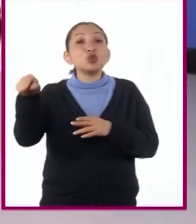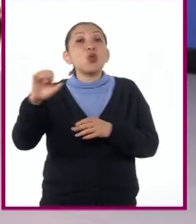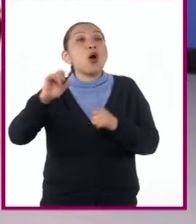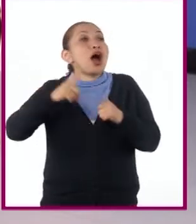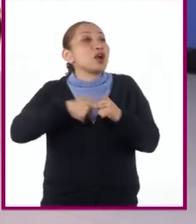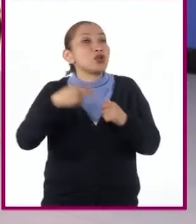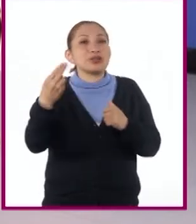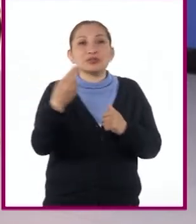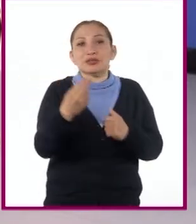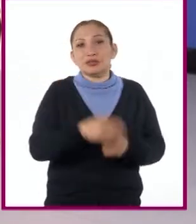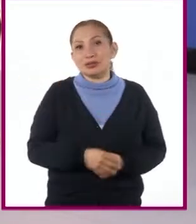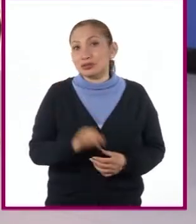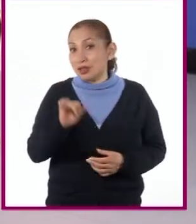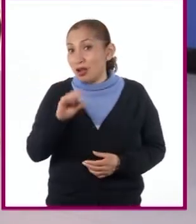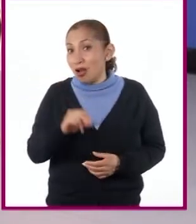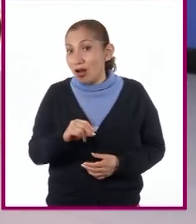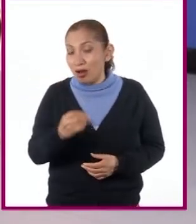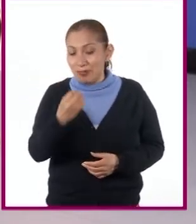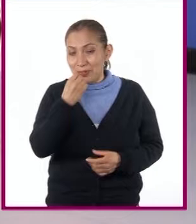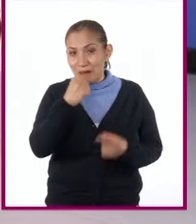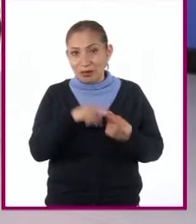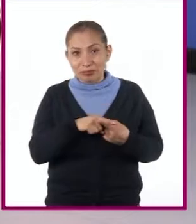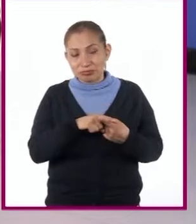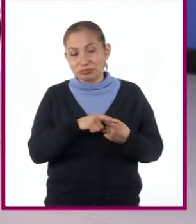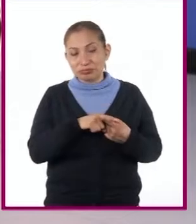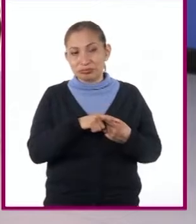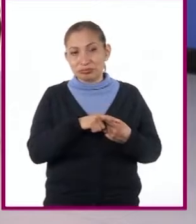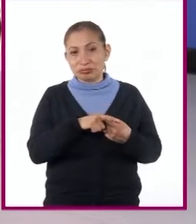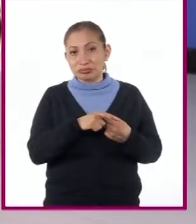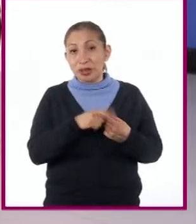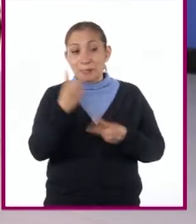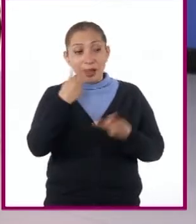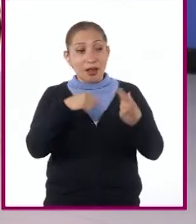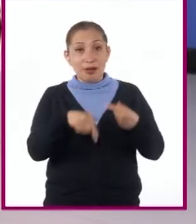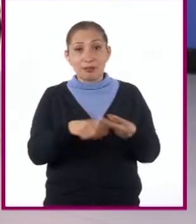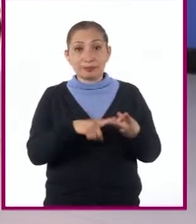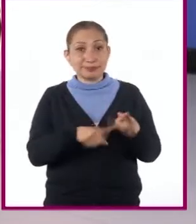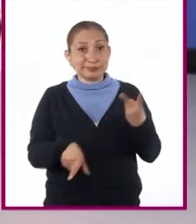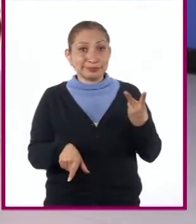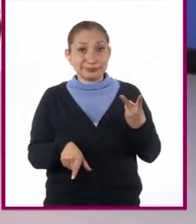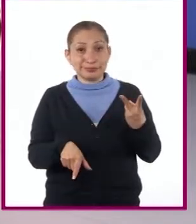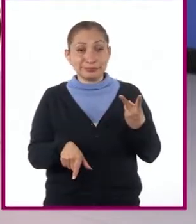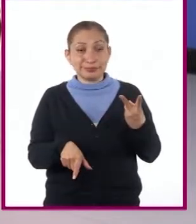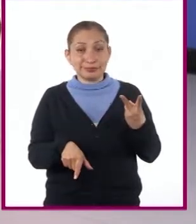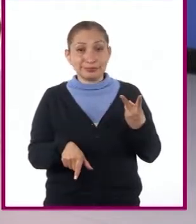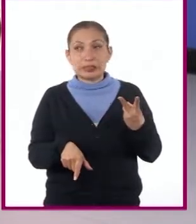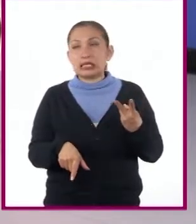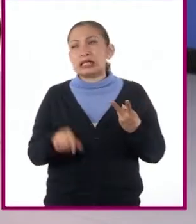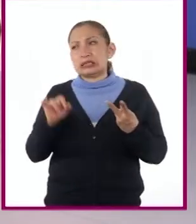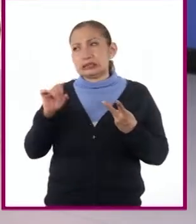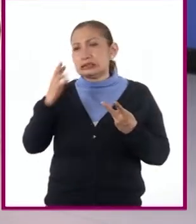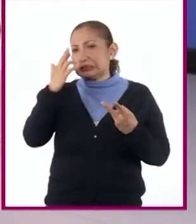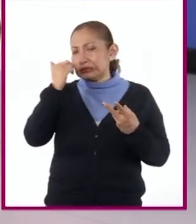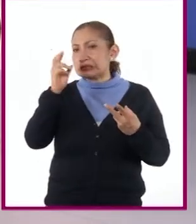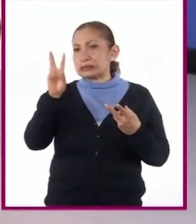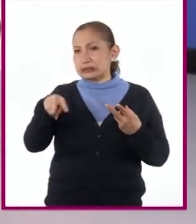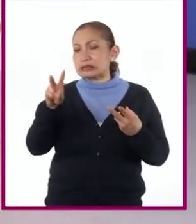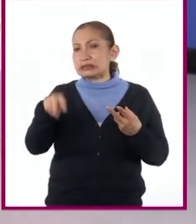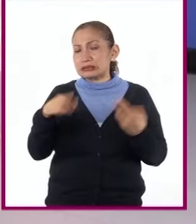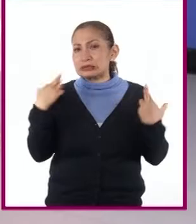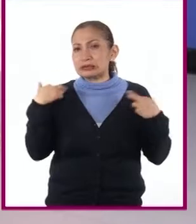necesidades fundamentales, como alimentarte, como transportarte. Bueno, tienes razón, profesor